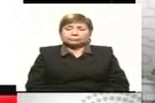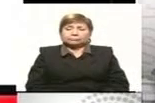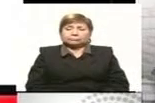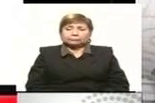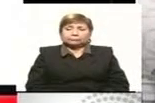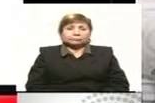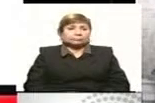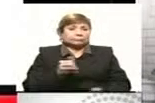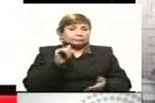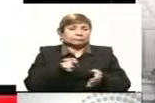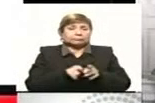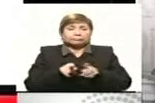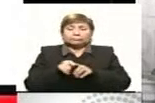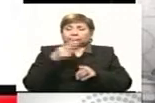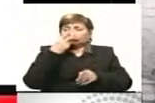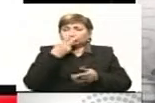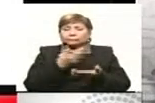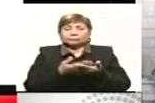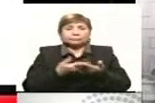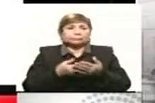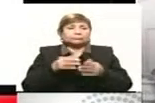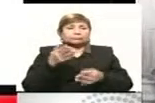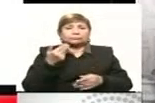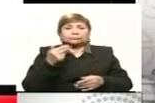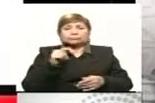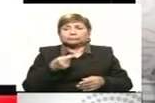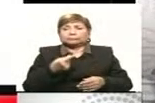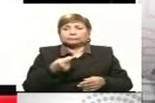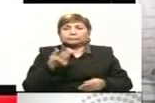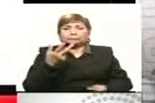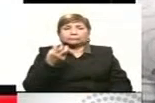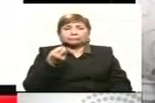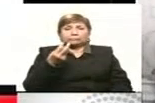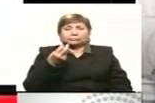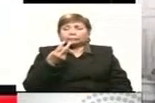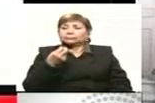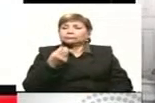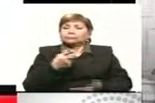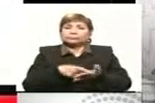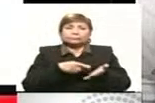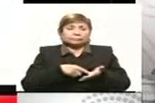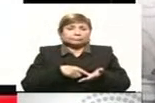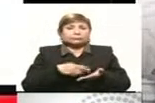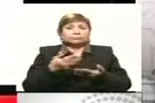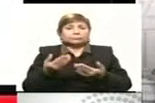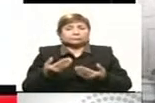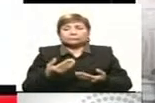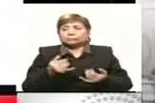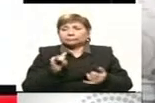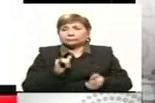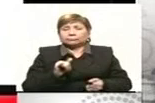y como pueden ver aquí, bueno, son 13.712 millones de soles de deuda interna y